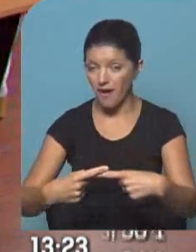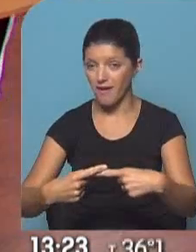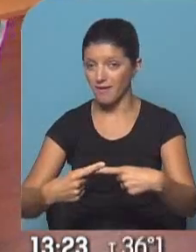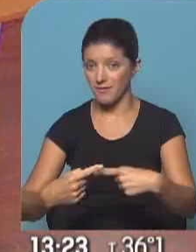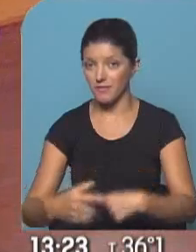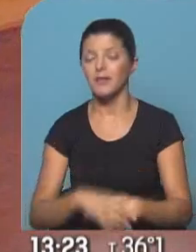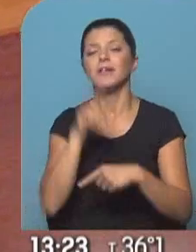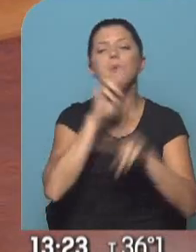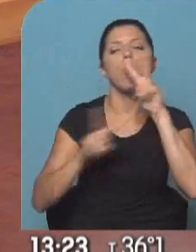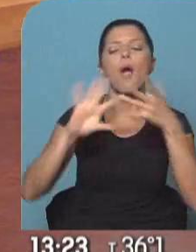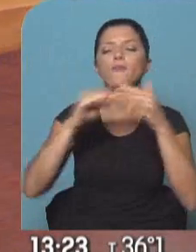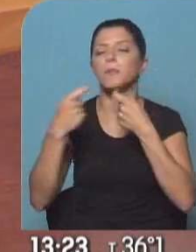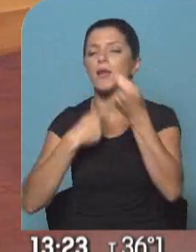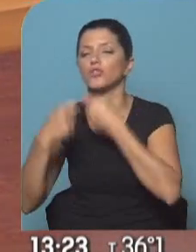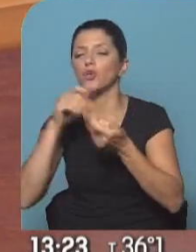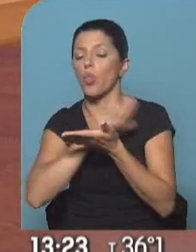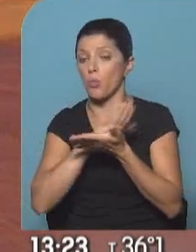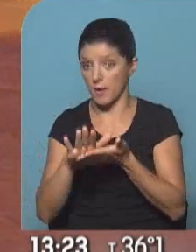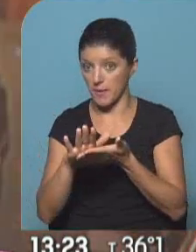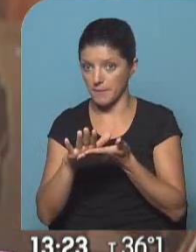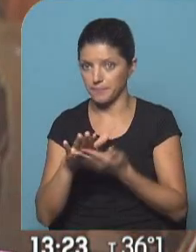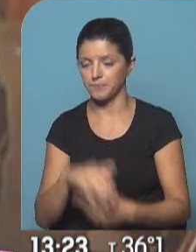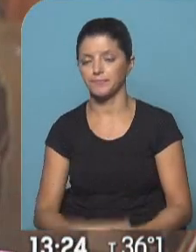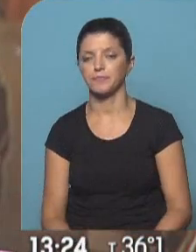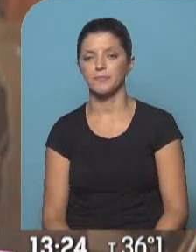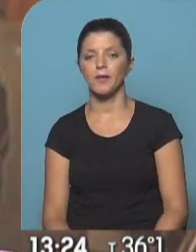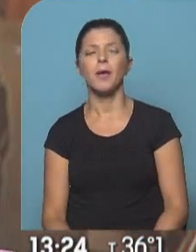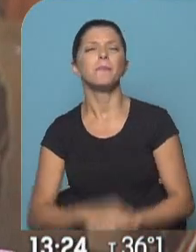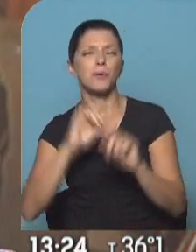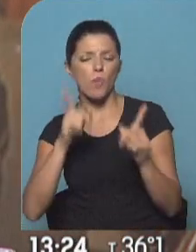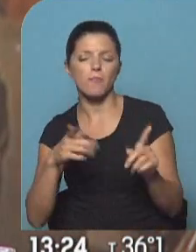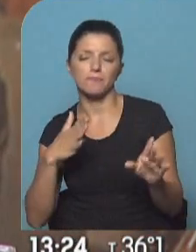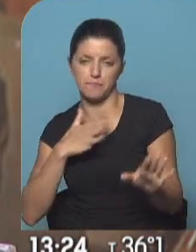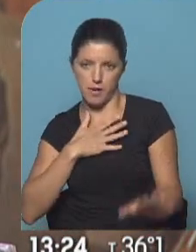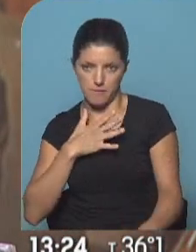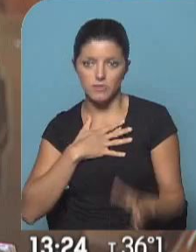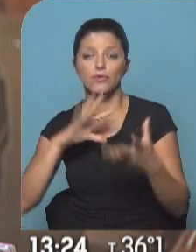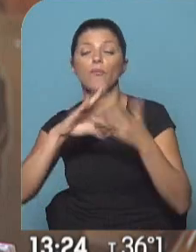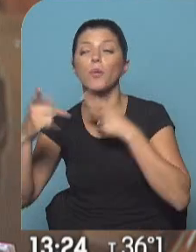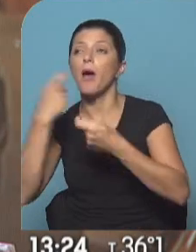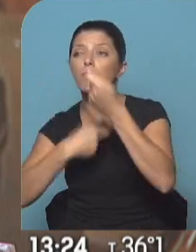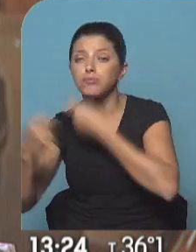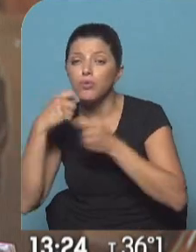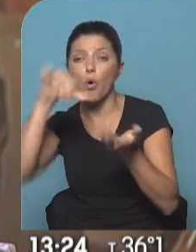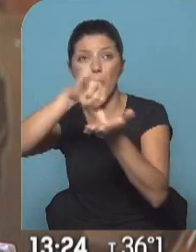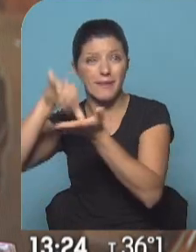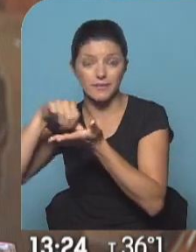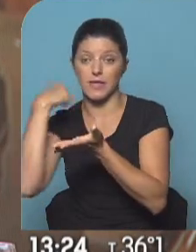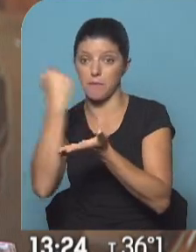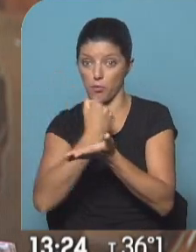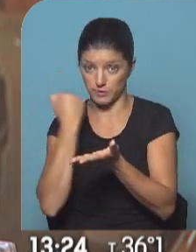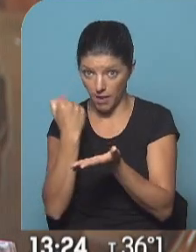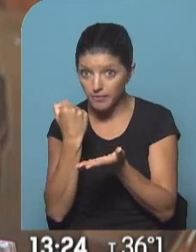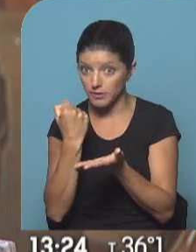buscar nuevas formas de negociación. Pero sobre todo, me parece que son formas de negociación con las grandes corporaciones transnacionales, que son los que se